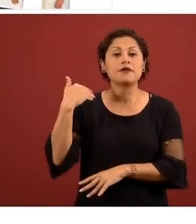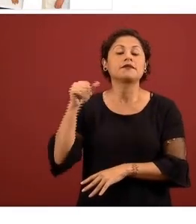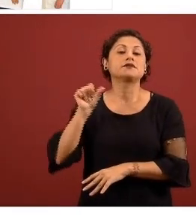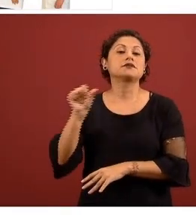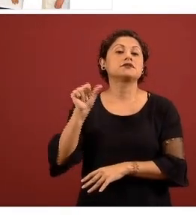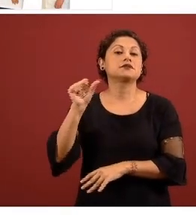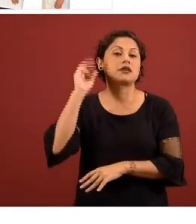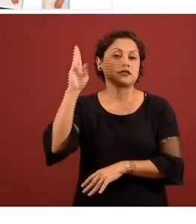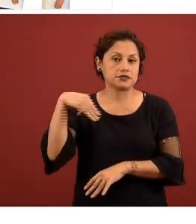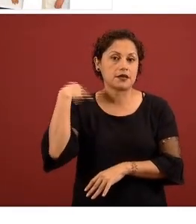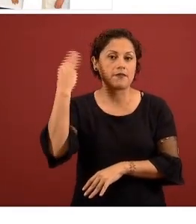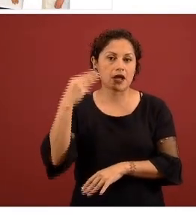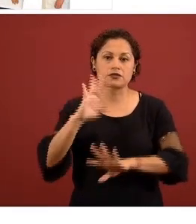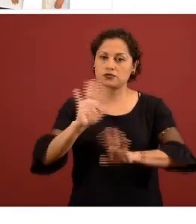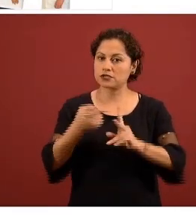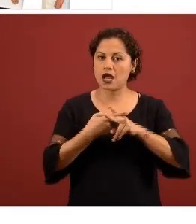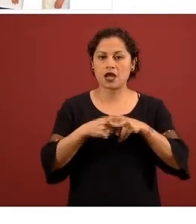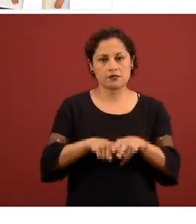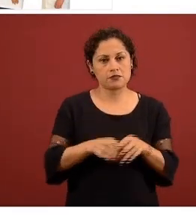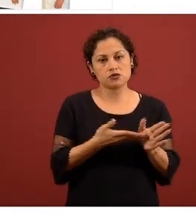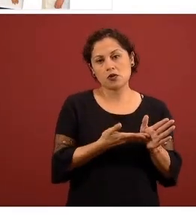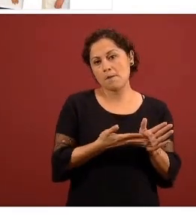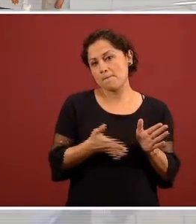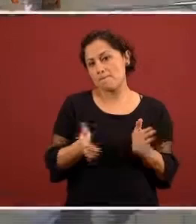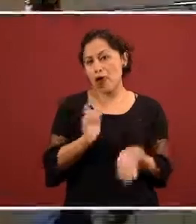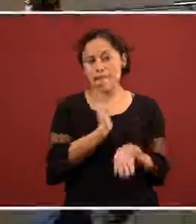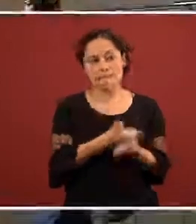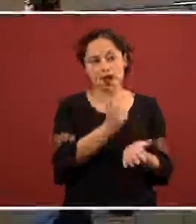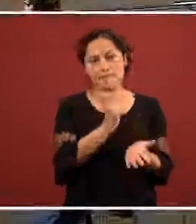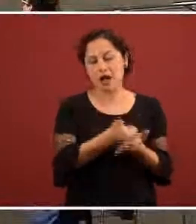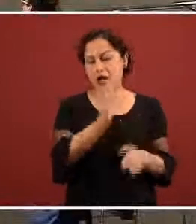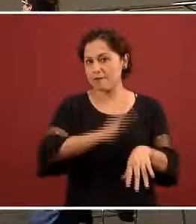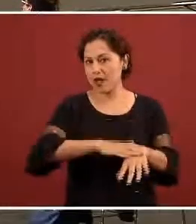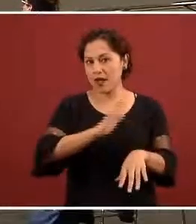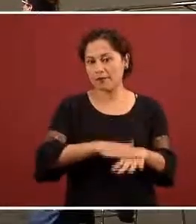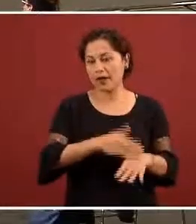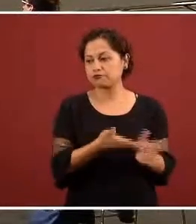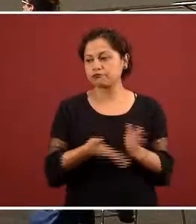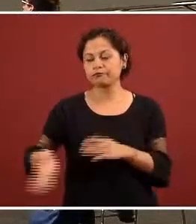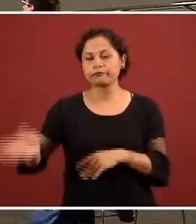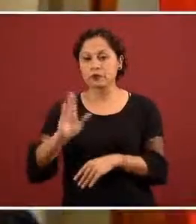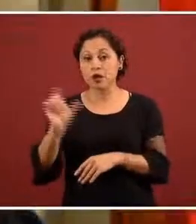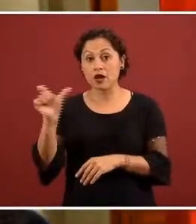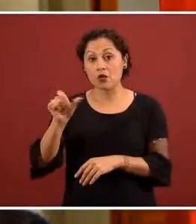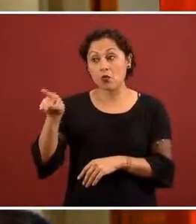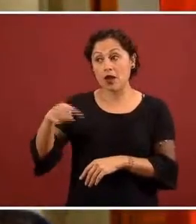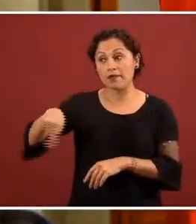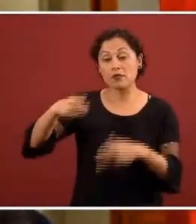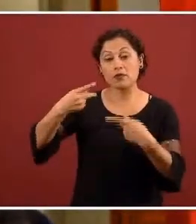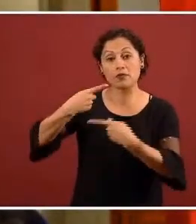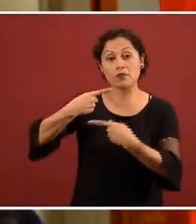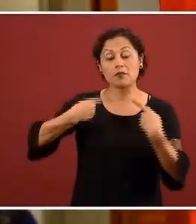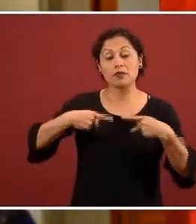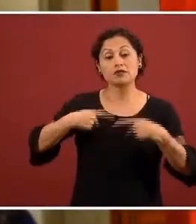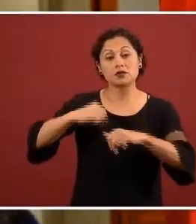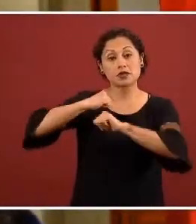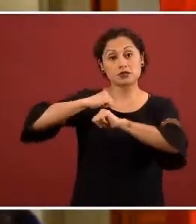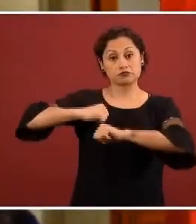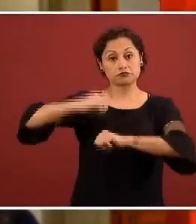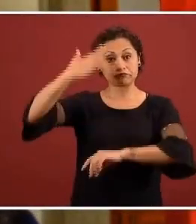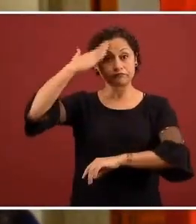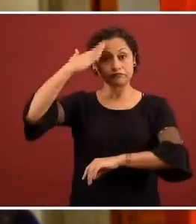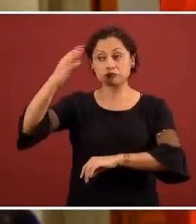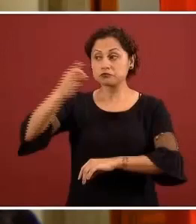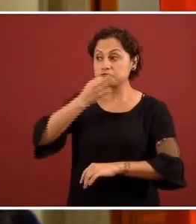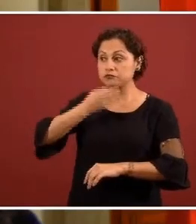bueno, el bono COVID terminará hasta que las autoridades determinen que la pandemia pues ha concluido.